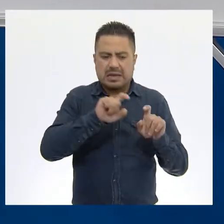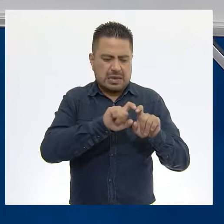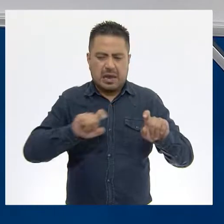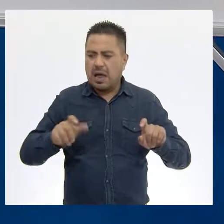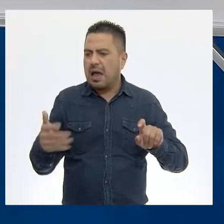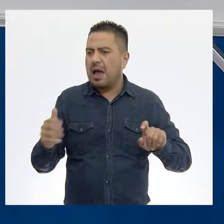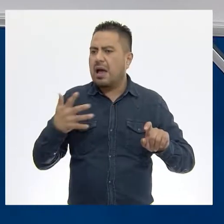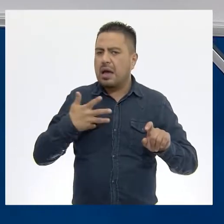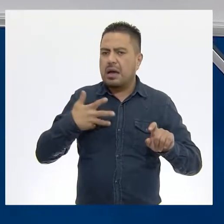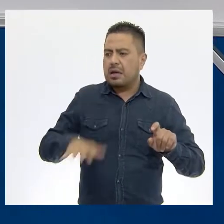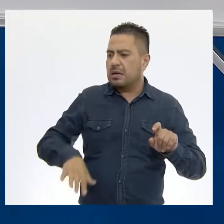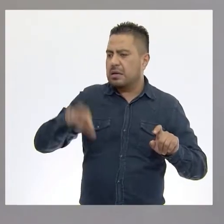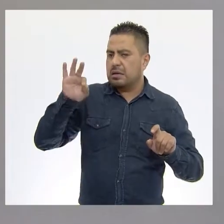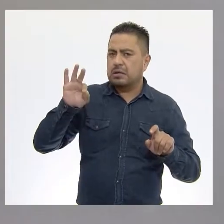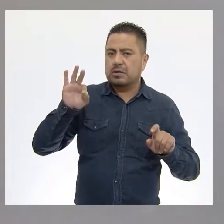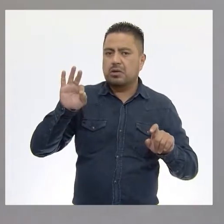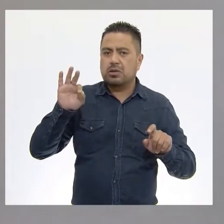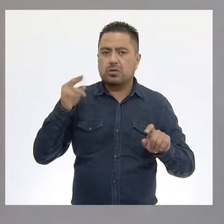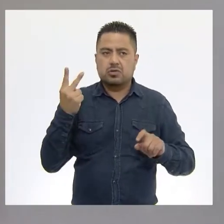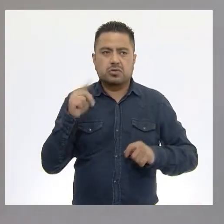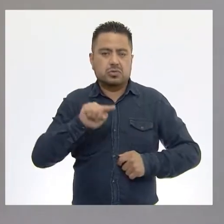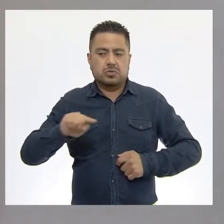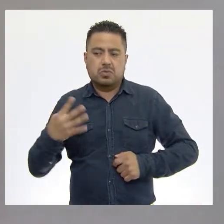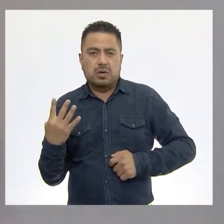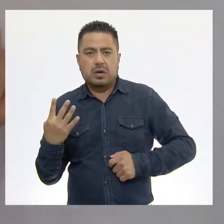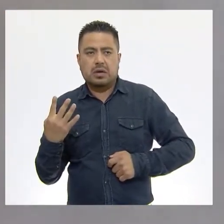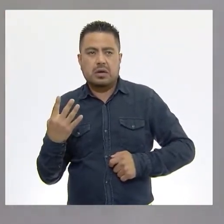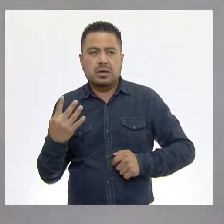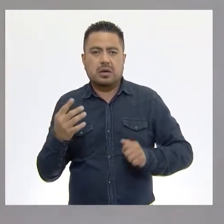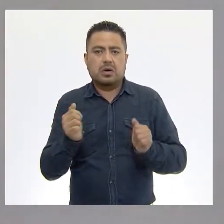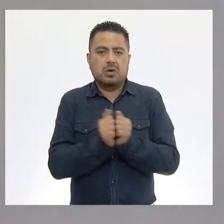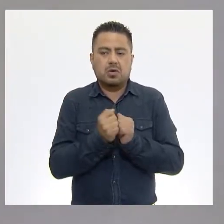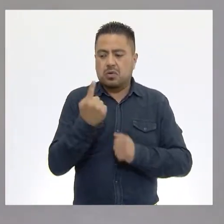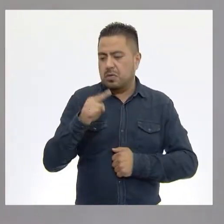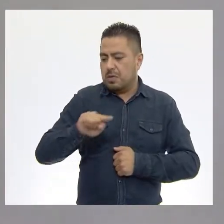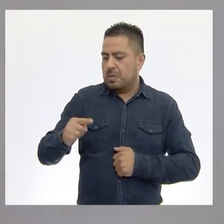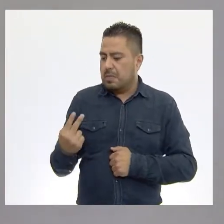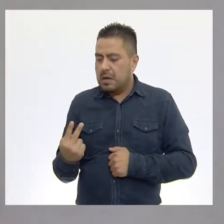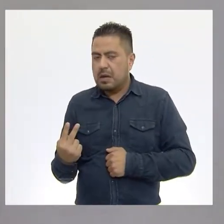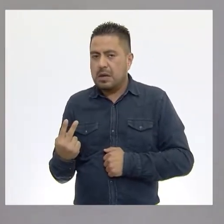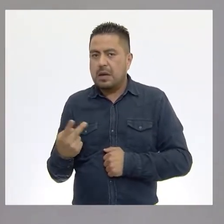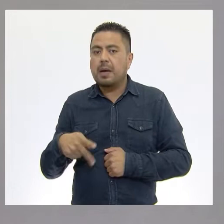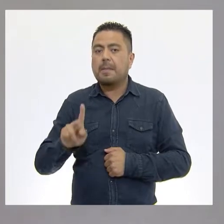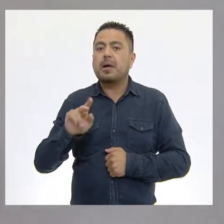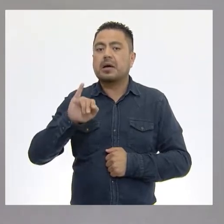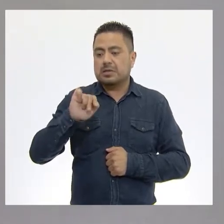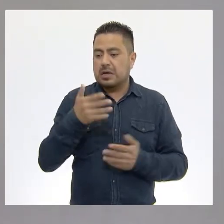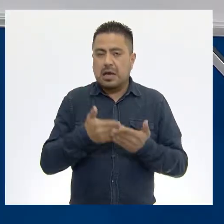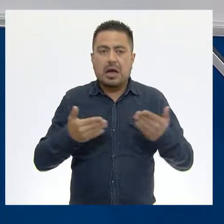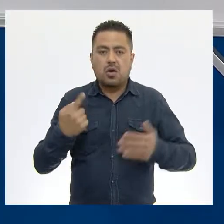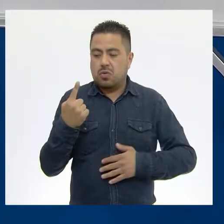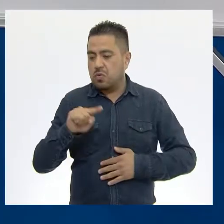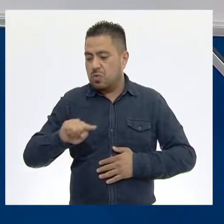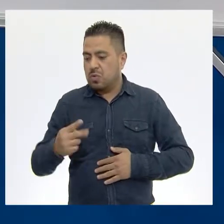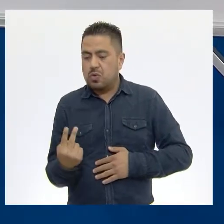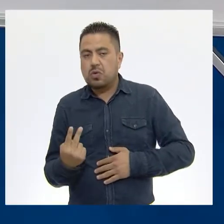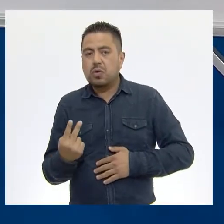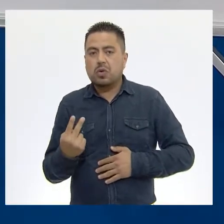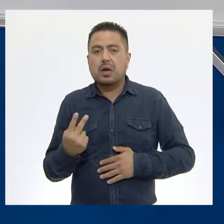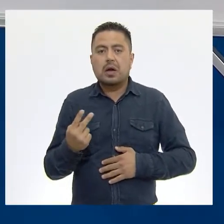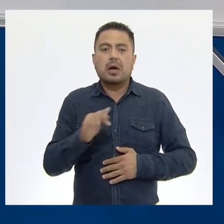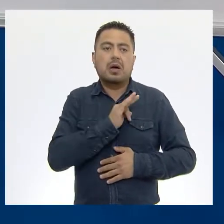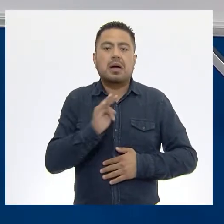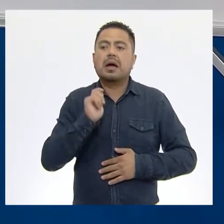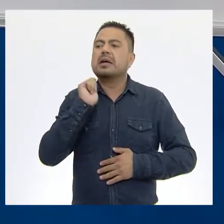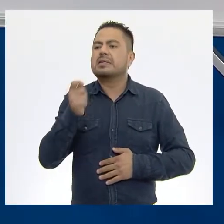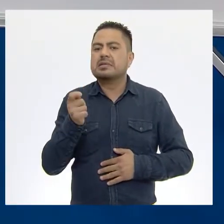y sí, efectivamente. 2 cuartos es igual a Un medio. un medio. Y ahora sí, un medio en números decimales sería, Ajá.